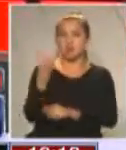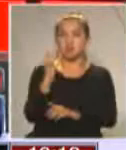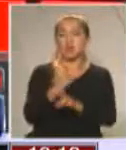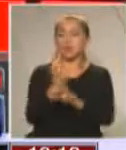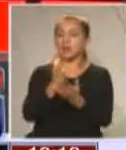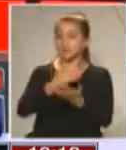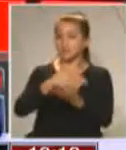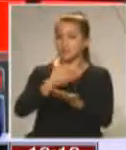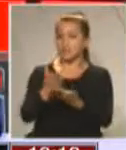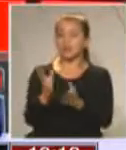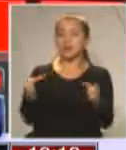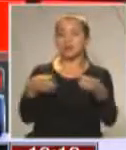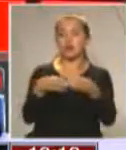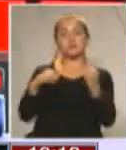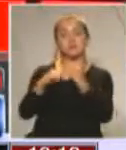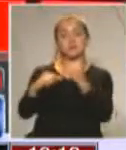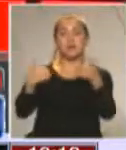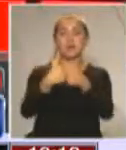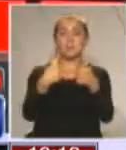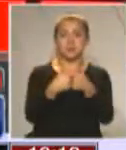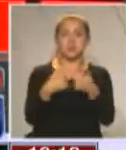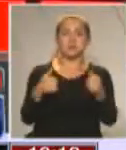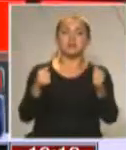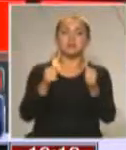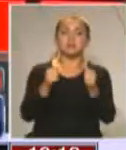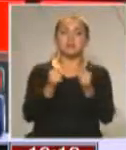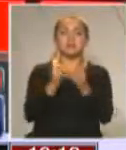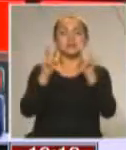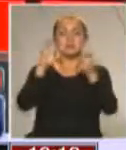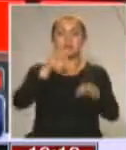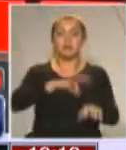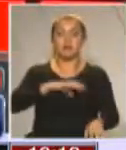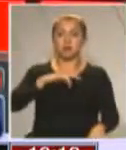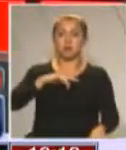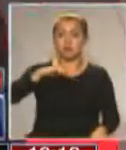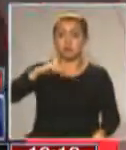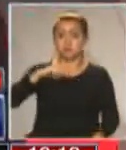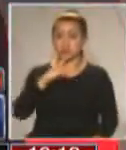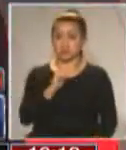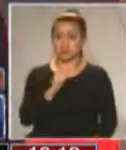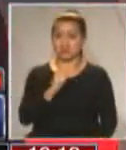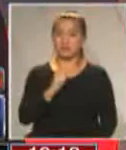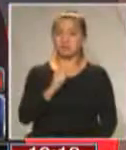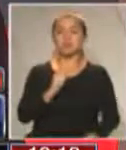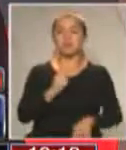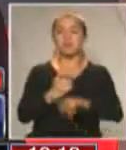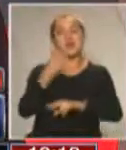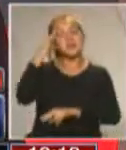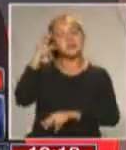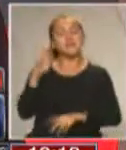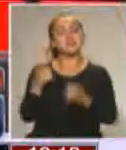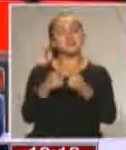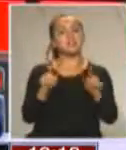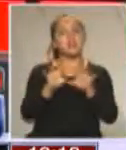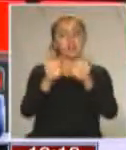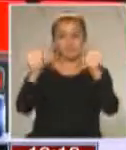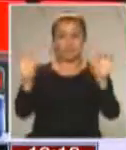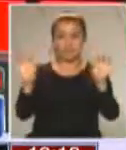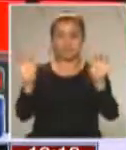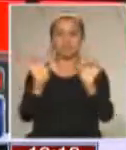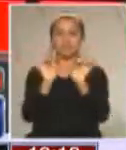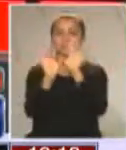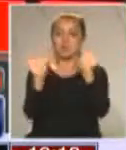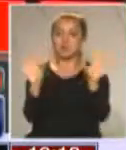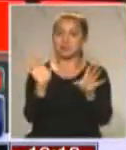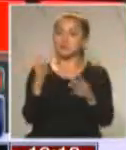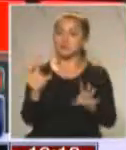estrategia por parte de la oposición de empatar esto con el caso Penta. Me gustaría conocer tu opinión respecto a las diferencias también para dejarlo en claro y tú ya